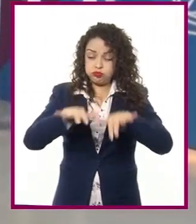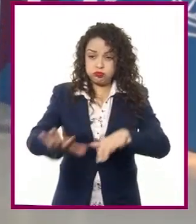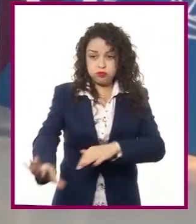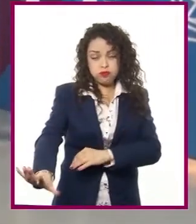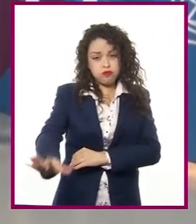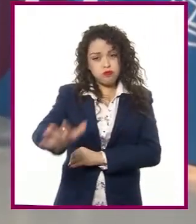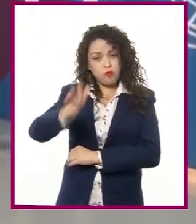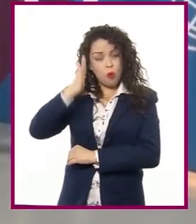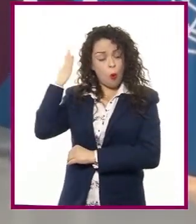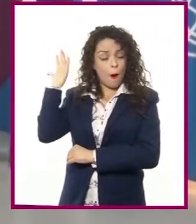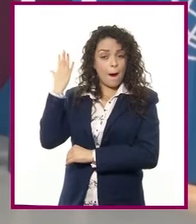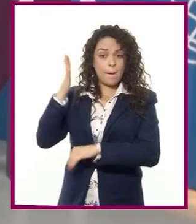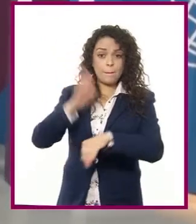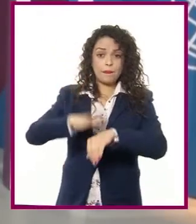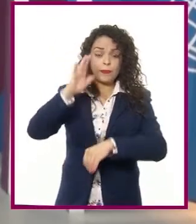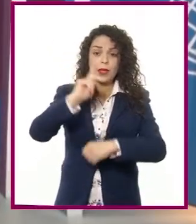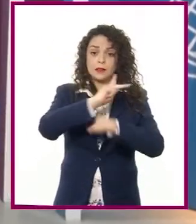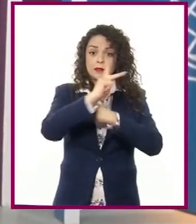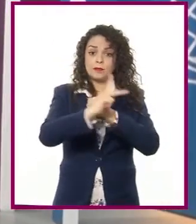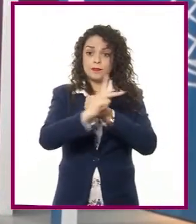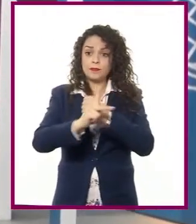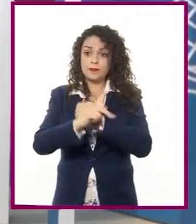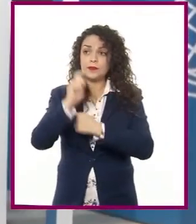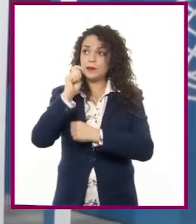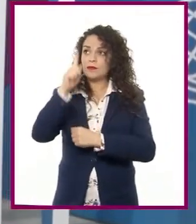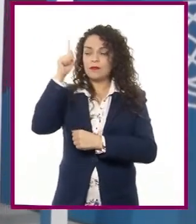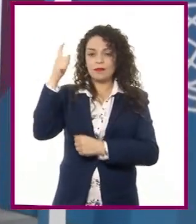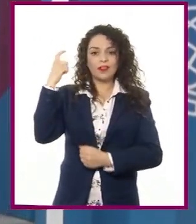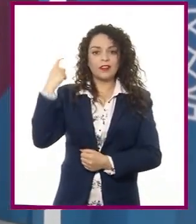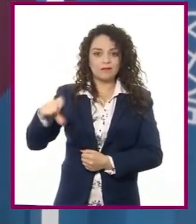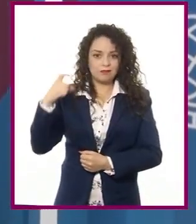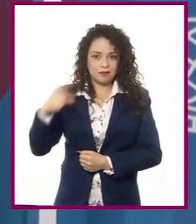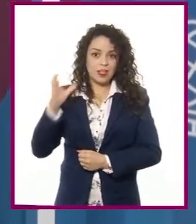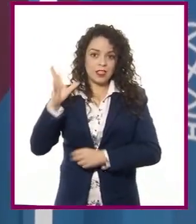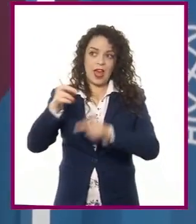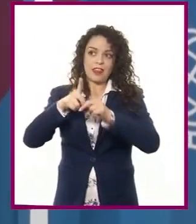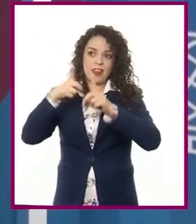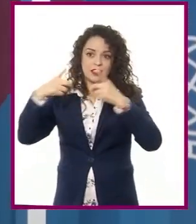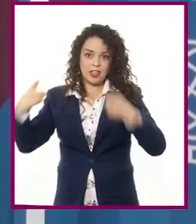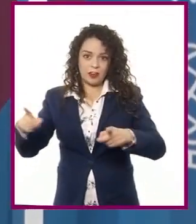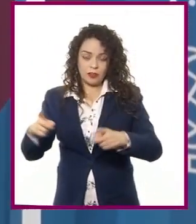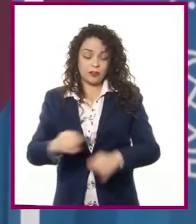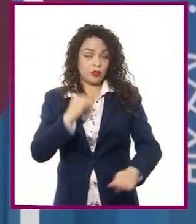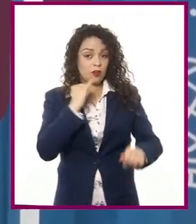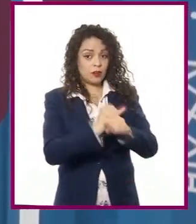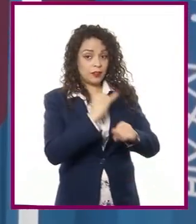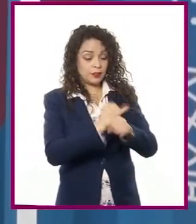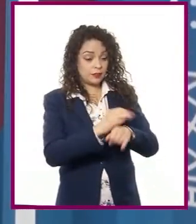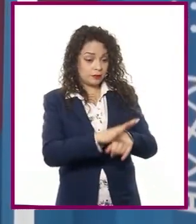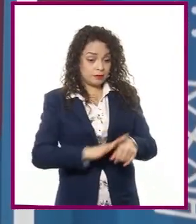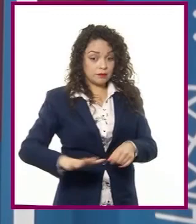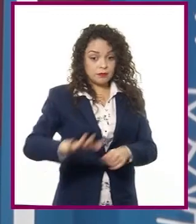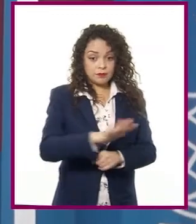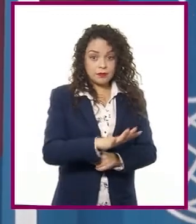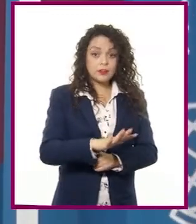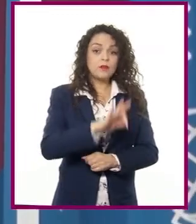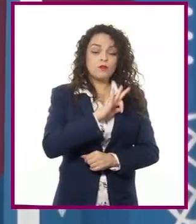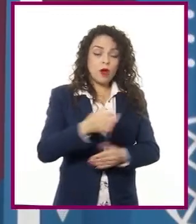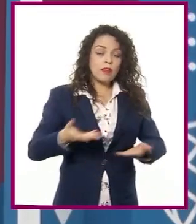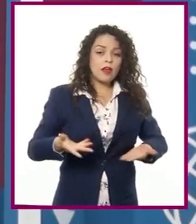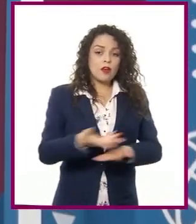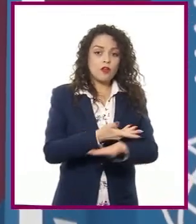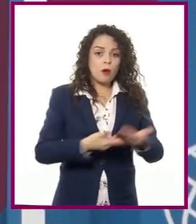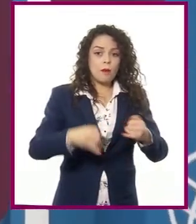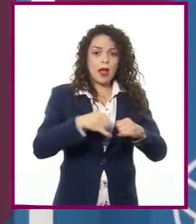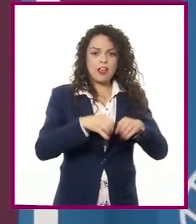velocidad, sobre todo en los países más desarrollados. El Internet, un espacio virtual en donde se pueden compartir